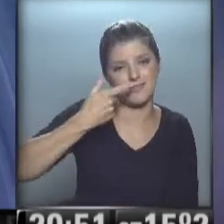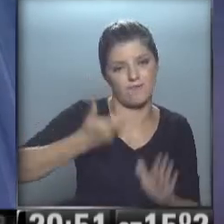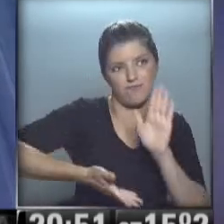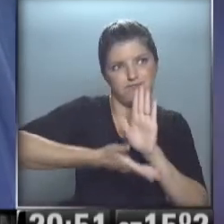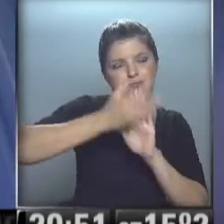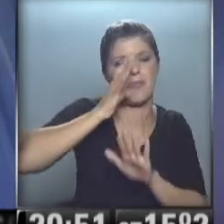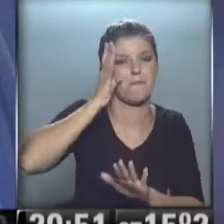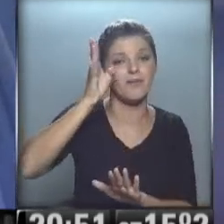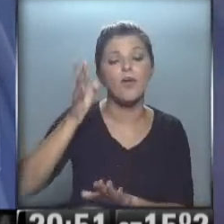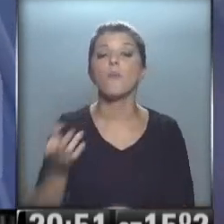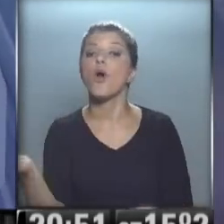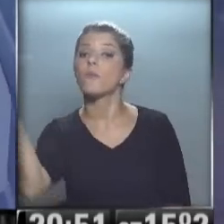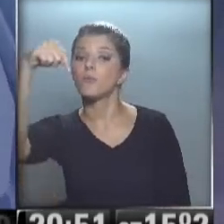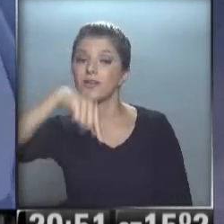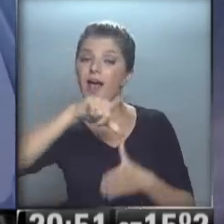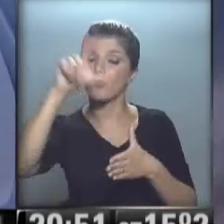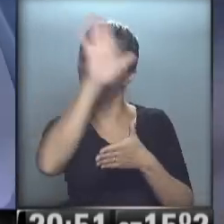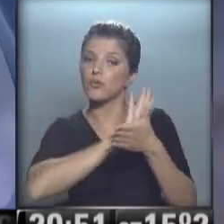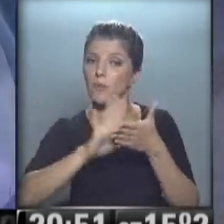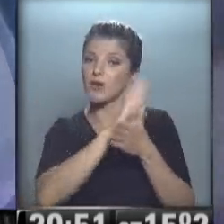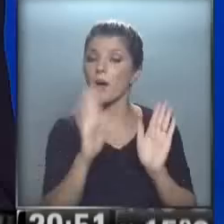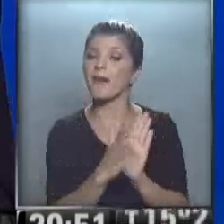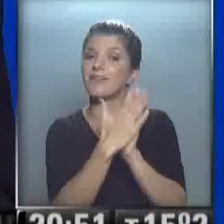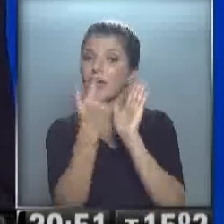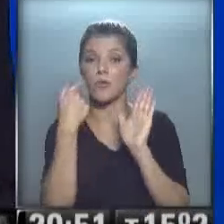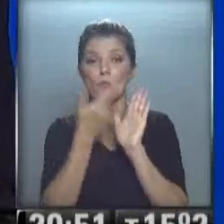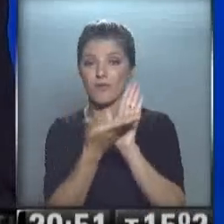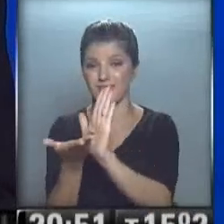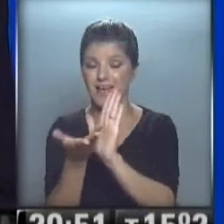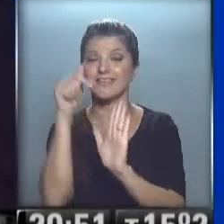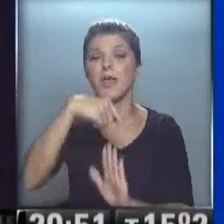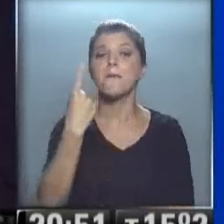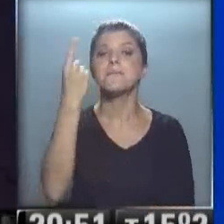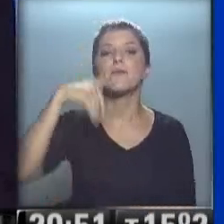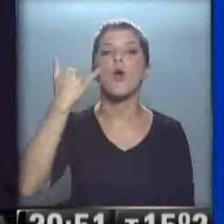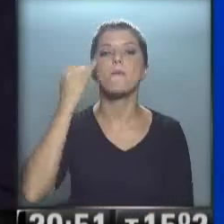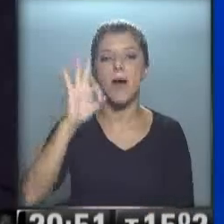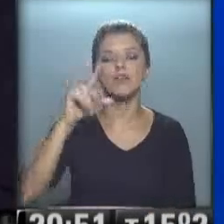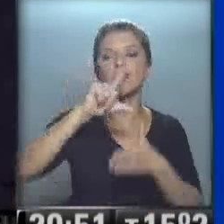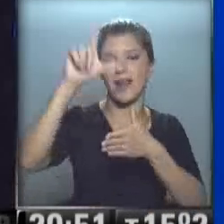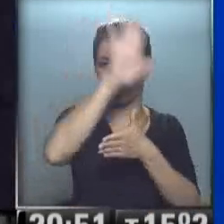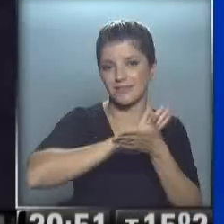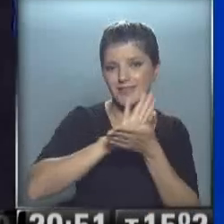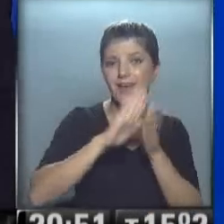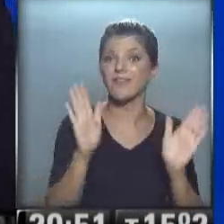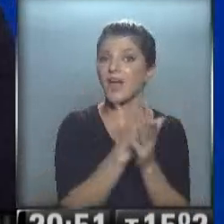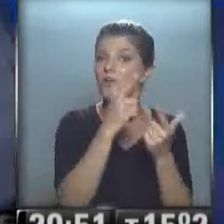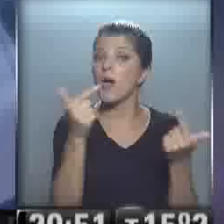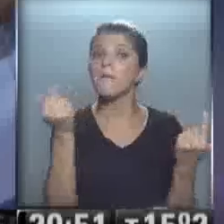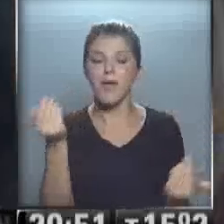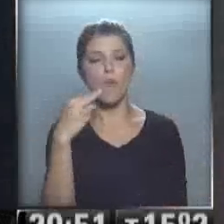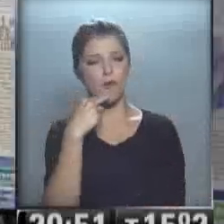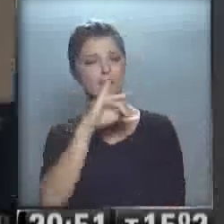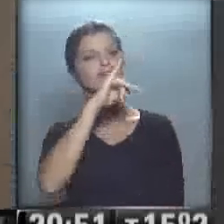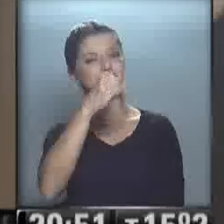altas. Volvemos a la región para mostrarles un diario latinoamericano. Primero de mayo, en gran parte de América Latina no salen diarios, pero en Bolivia hay un